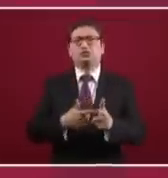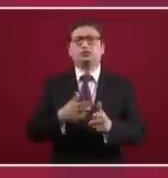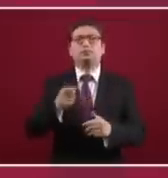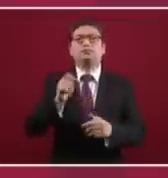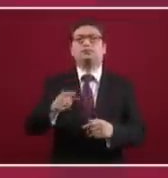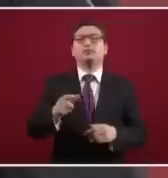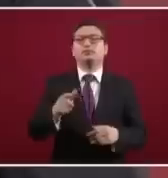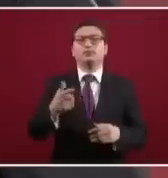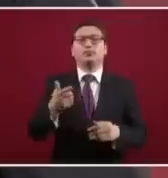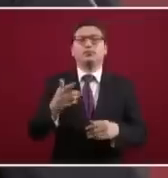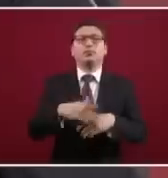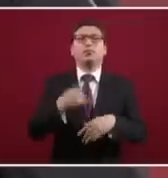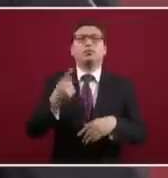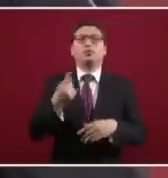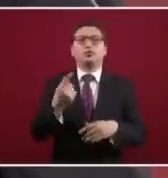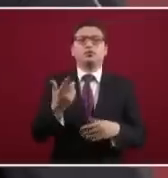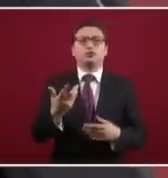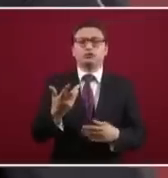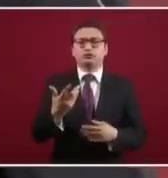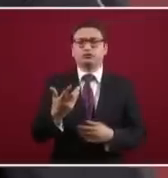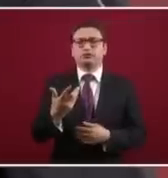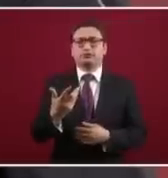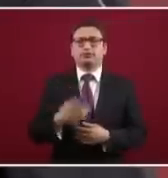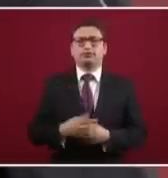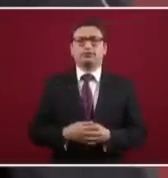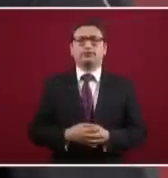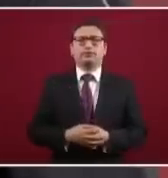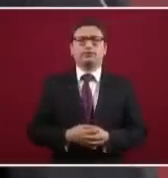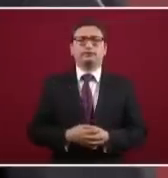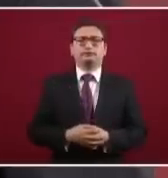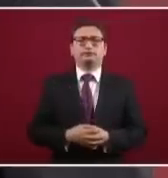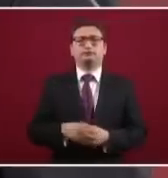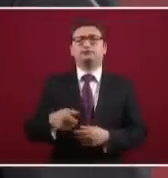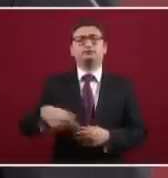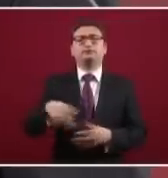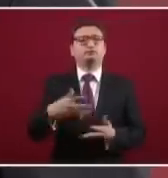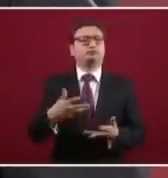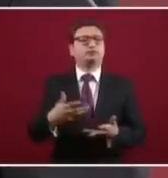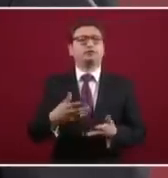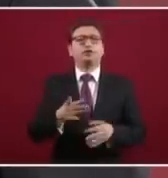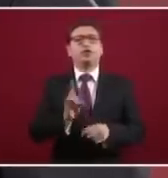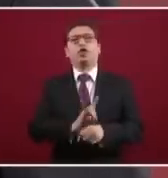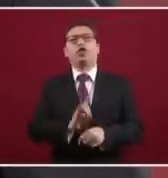no continúe la simulación.